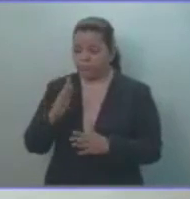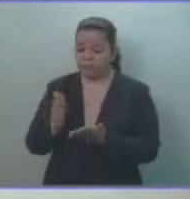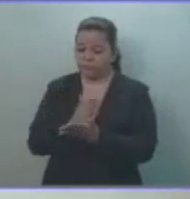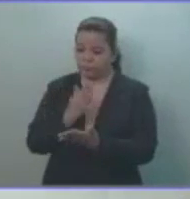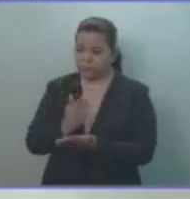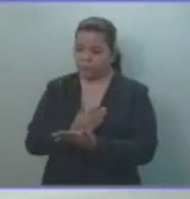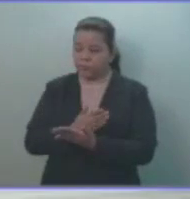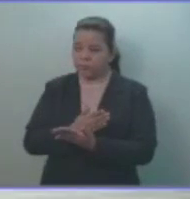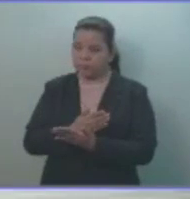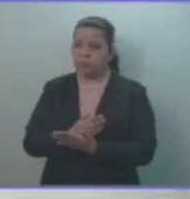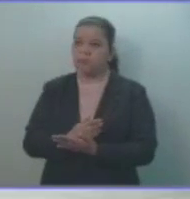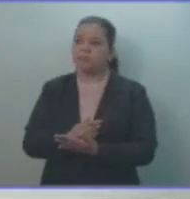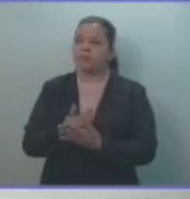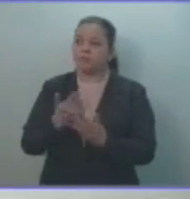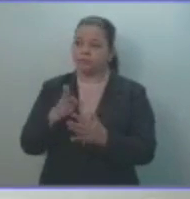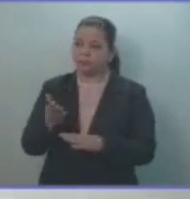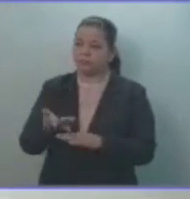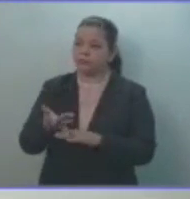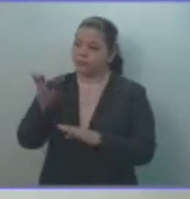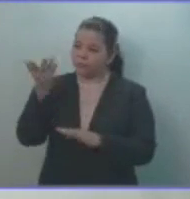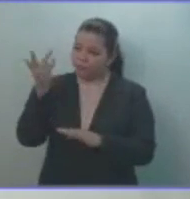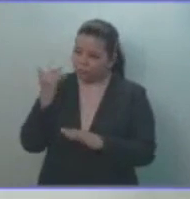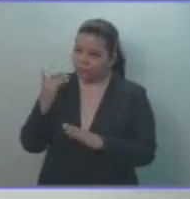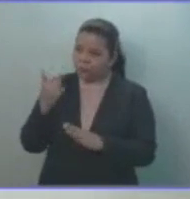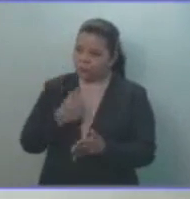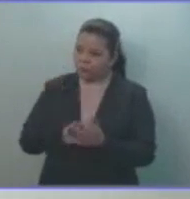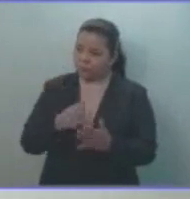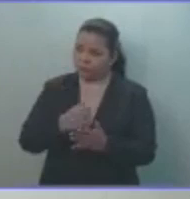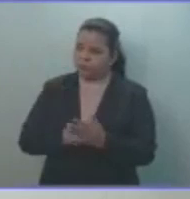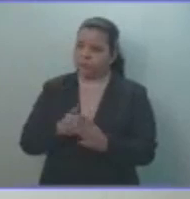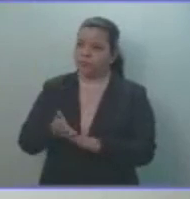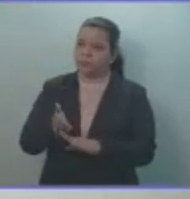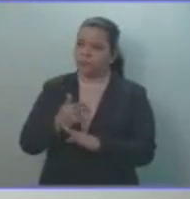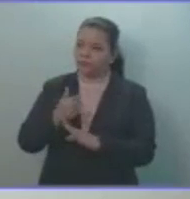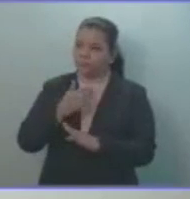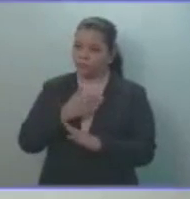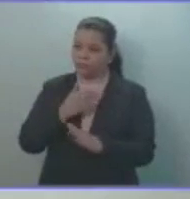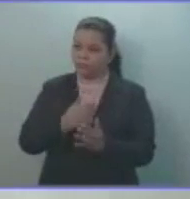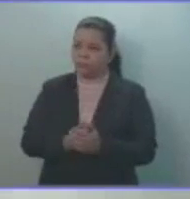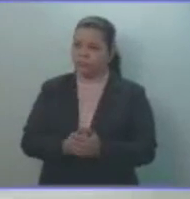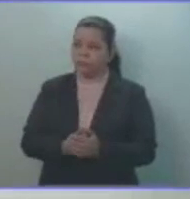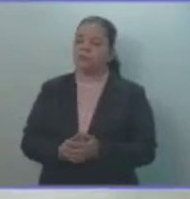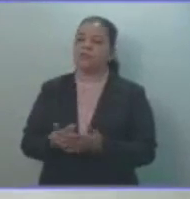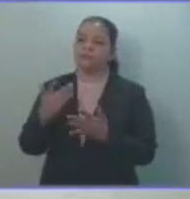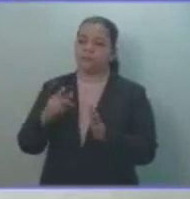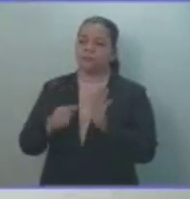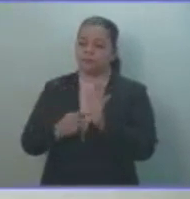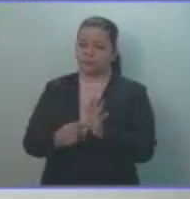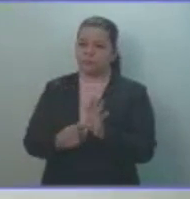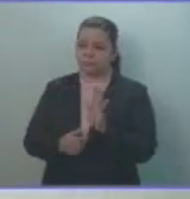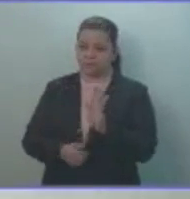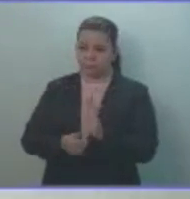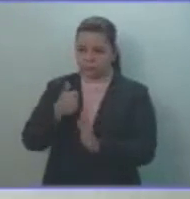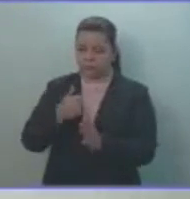estudio de tiempo anterior a los esfuerzos actuales, que